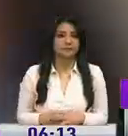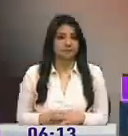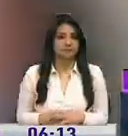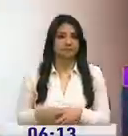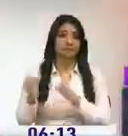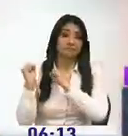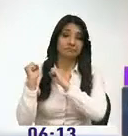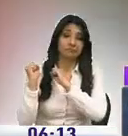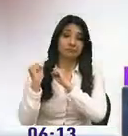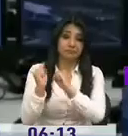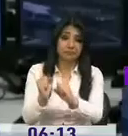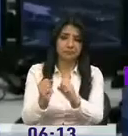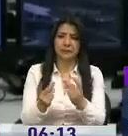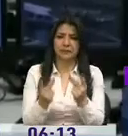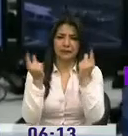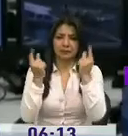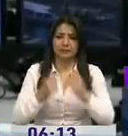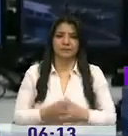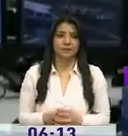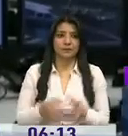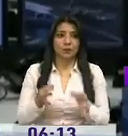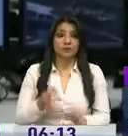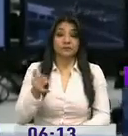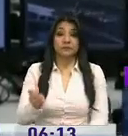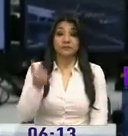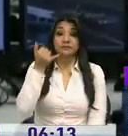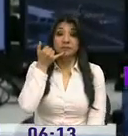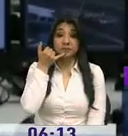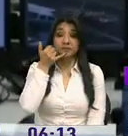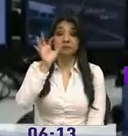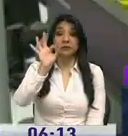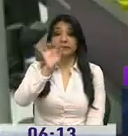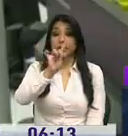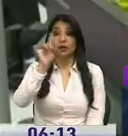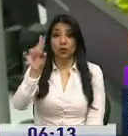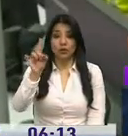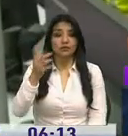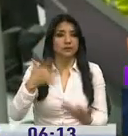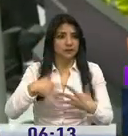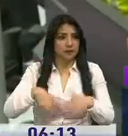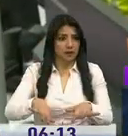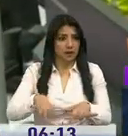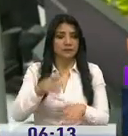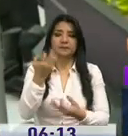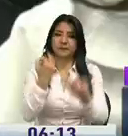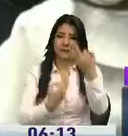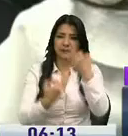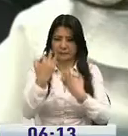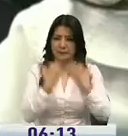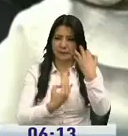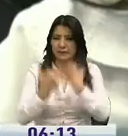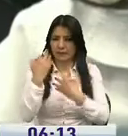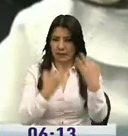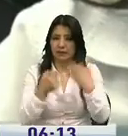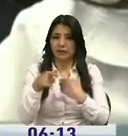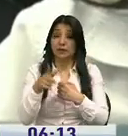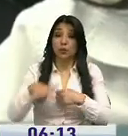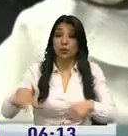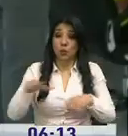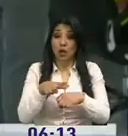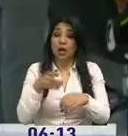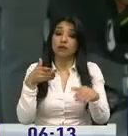de moverse. Se recibió una llamada por parte del EQ911. Ellos nos indicaron que podíamos acceder a este